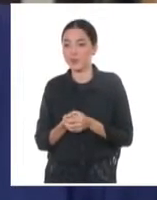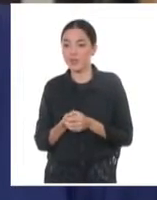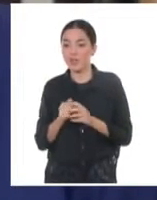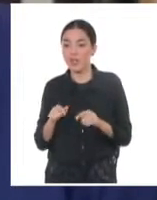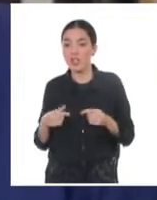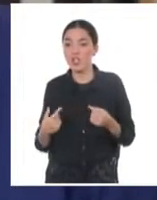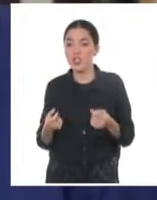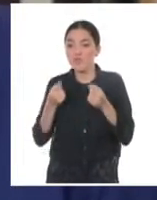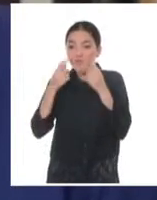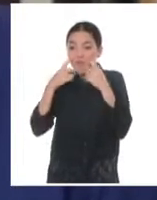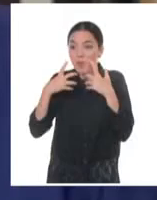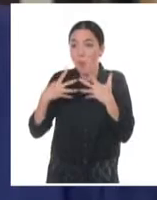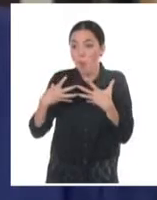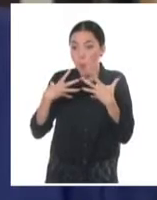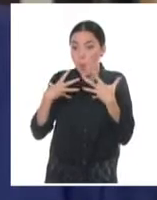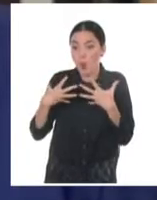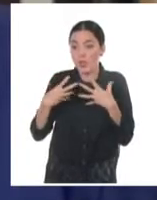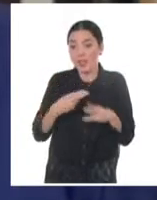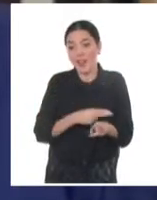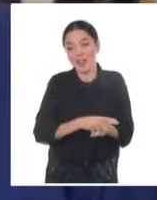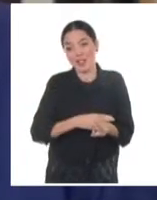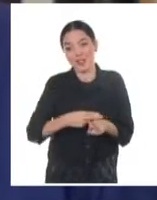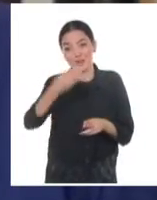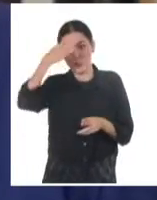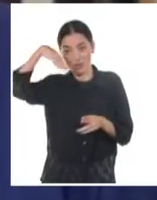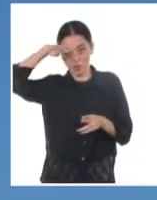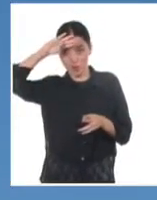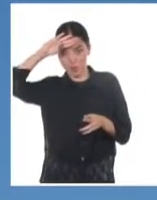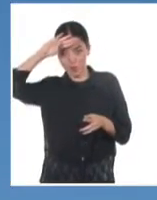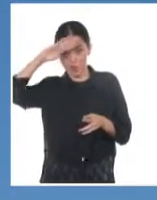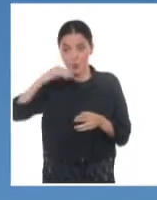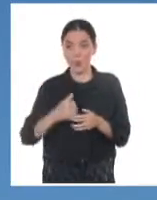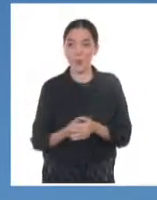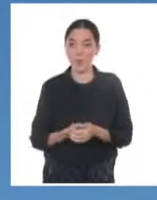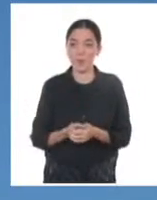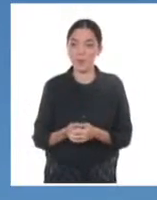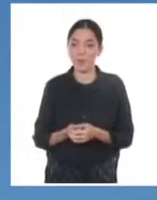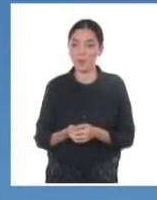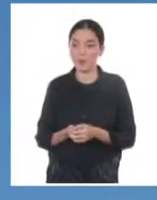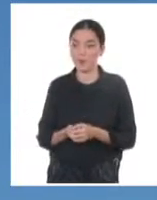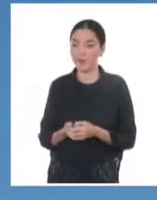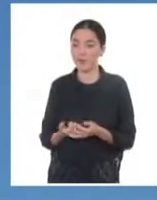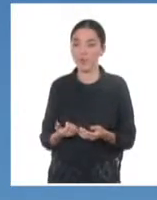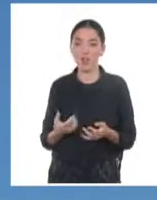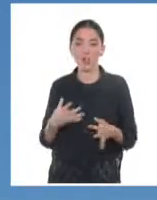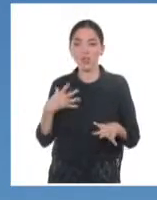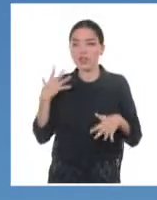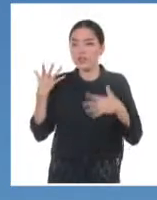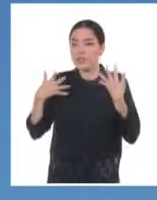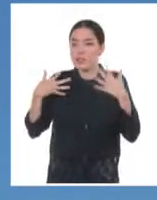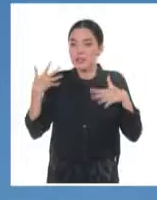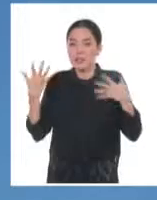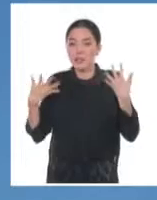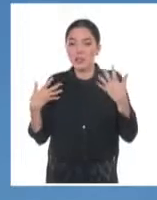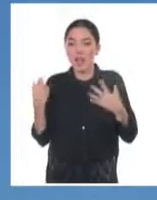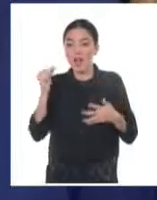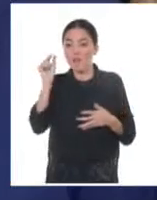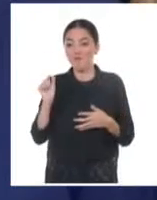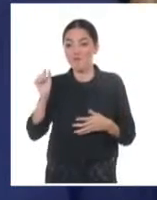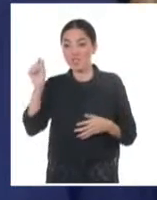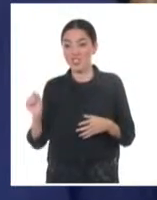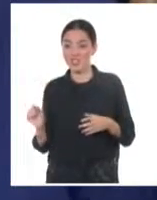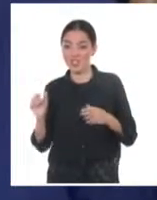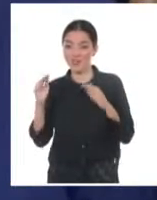importante dentro de la historia de Cuba y por supuesto un orgullo de los cardenenses porque es la ciudad bandera de